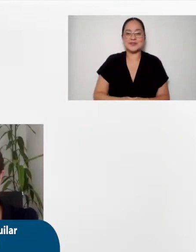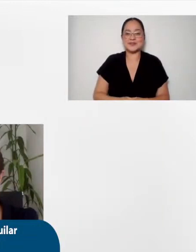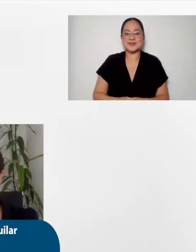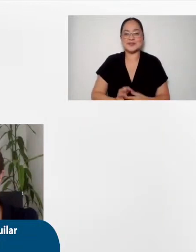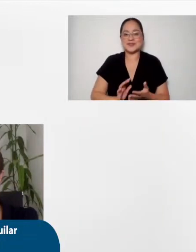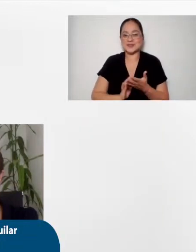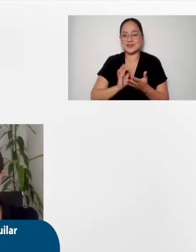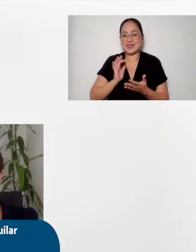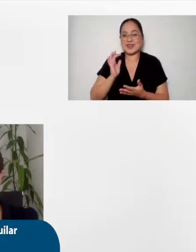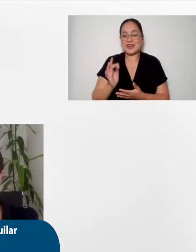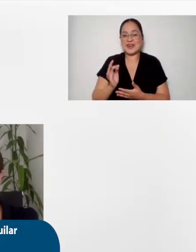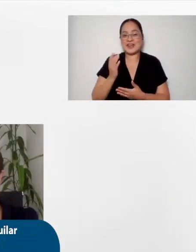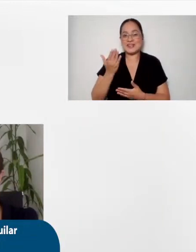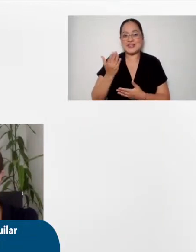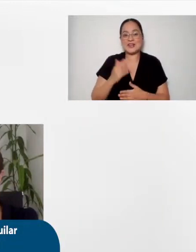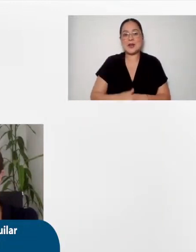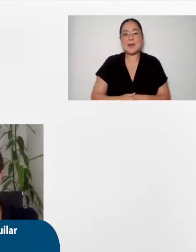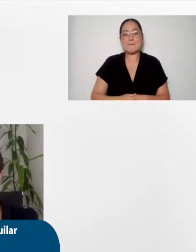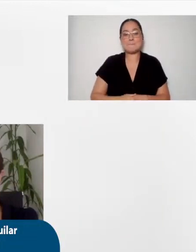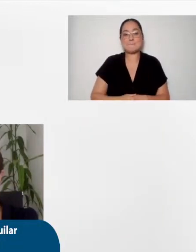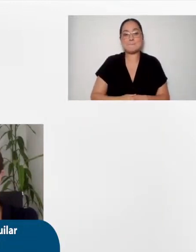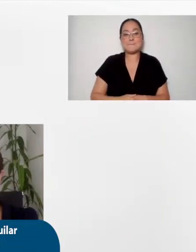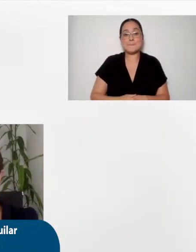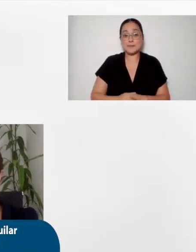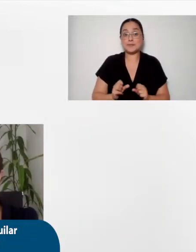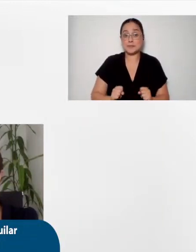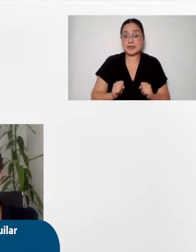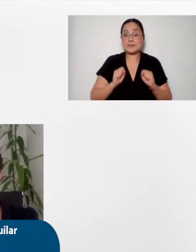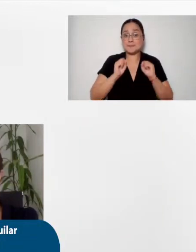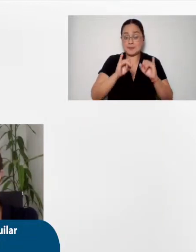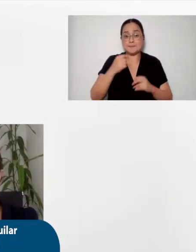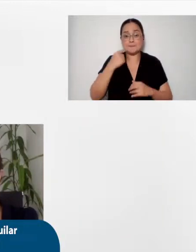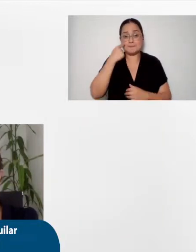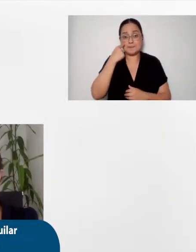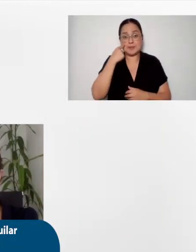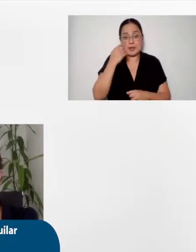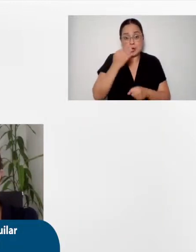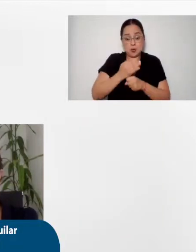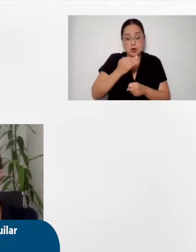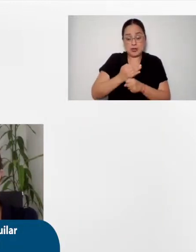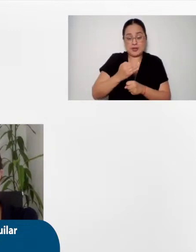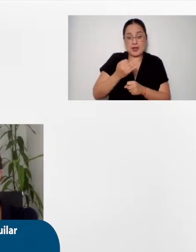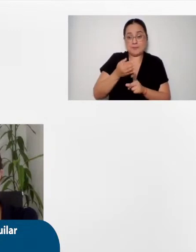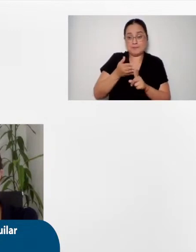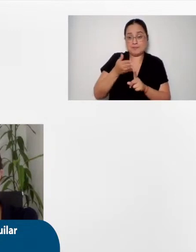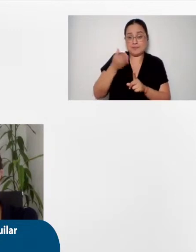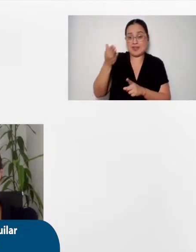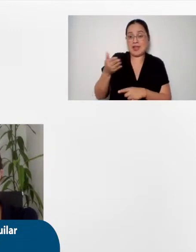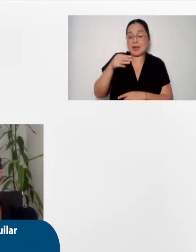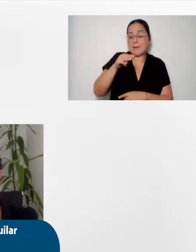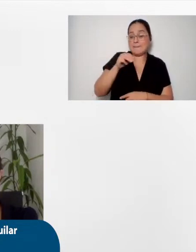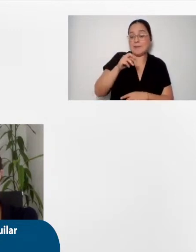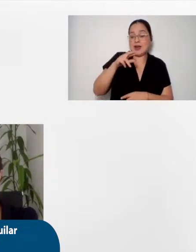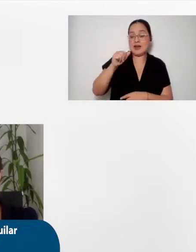Gracias, David. Sí, pues mira, voy a aprovechar el recorrido ya completo que nos hizo